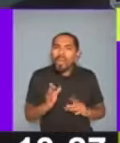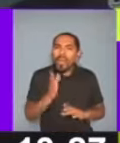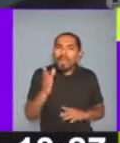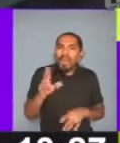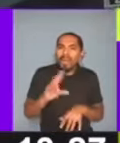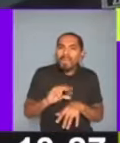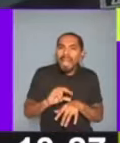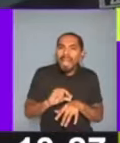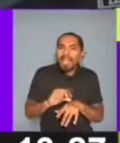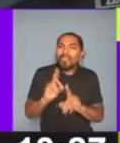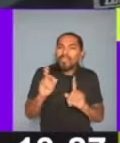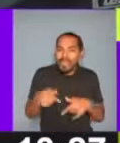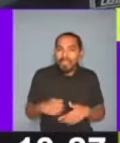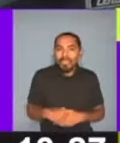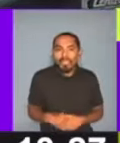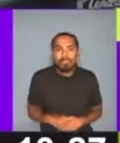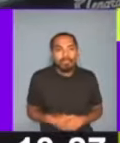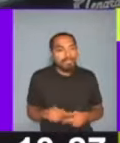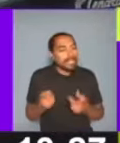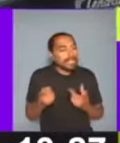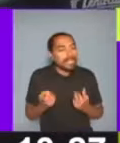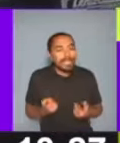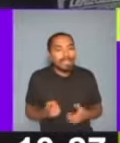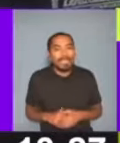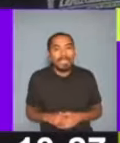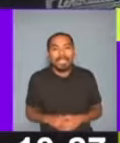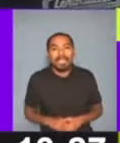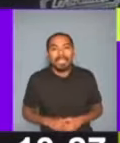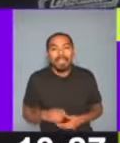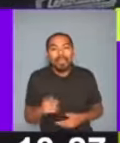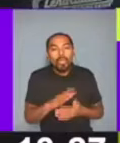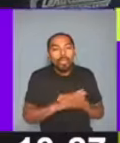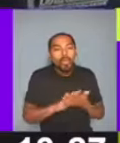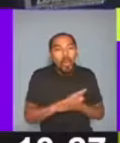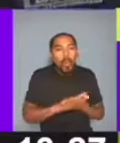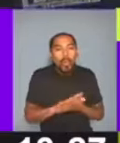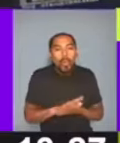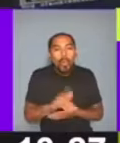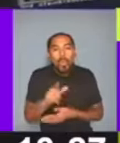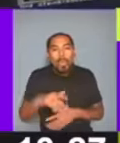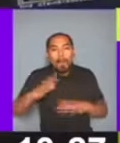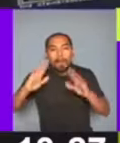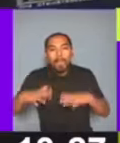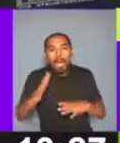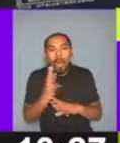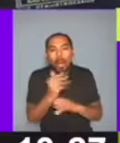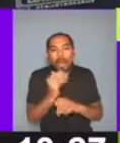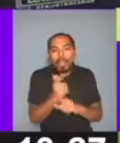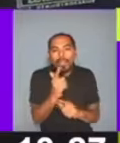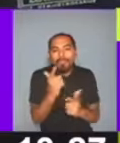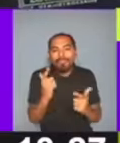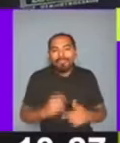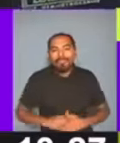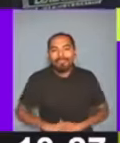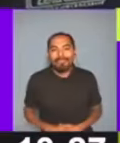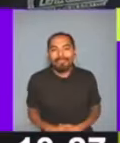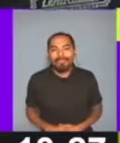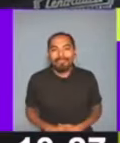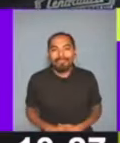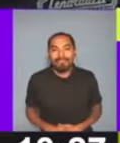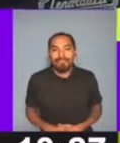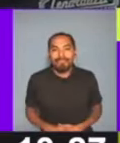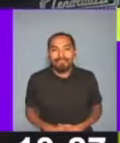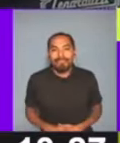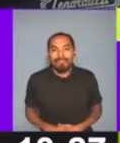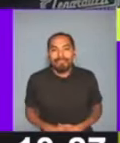de que se pueda sortear este paro de alguna u otra manera con un transporte que nos lleve y nos traiga, que nos garantice